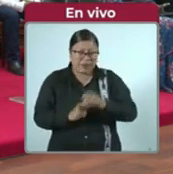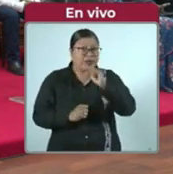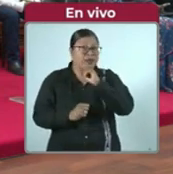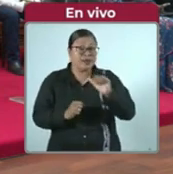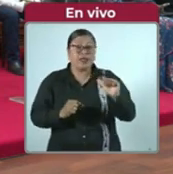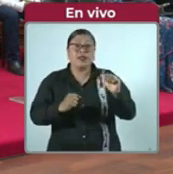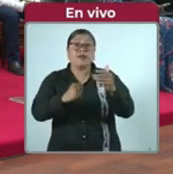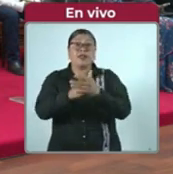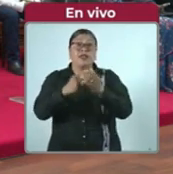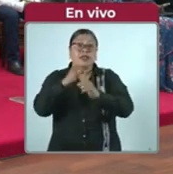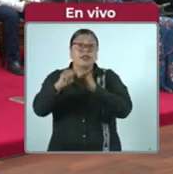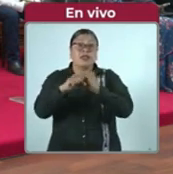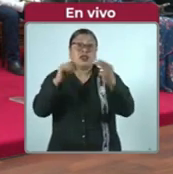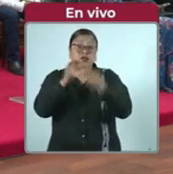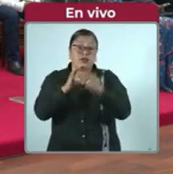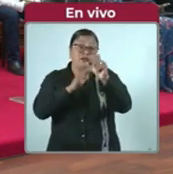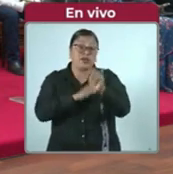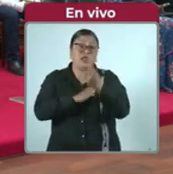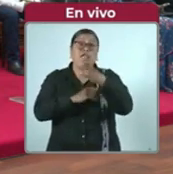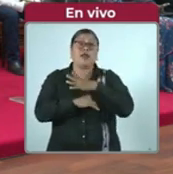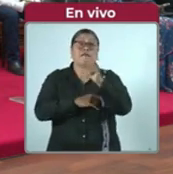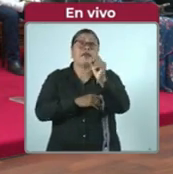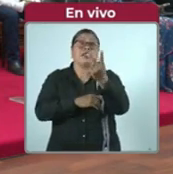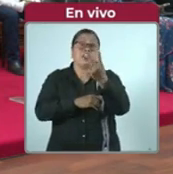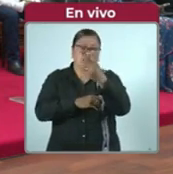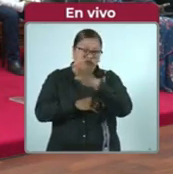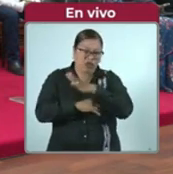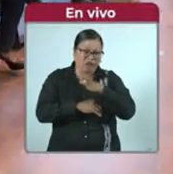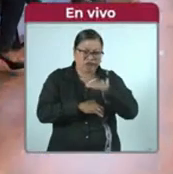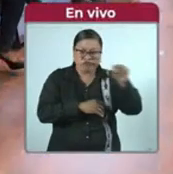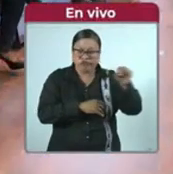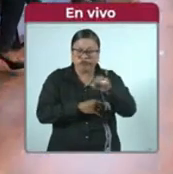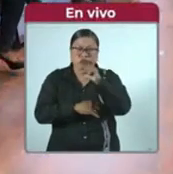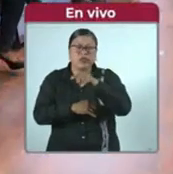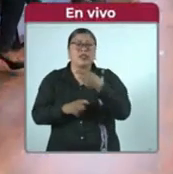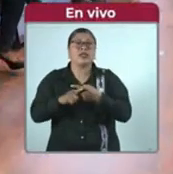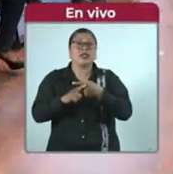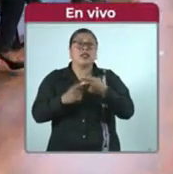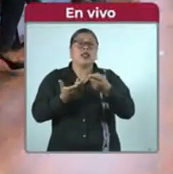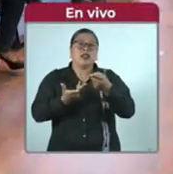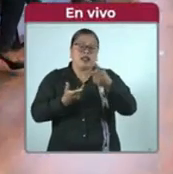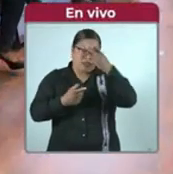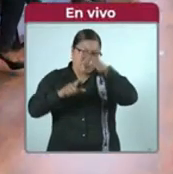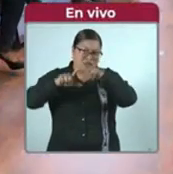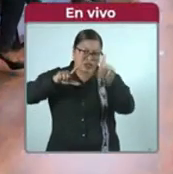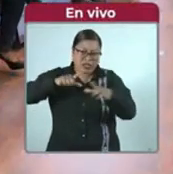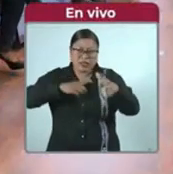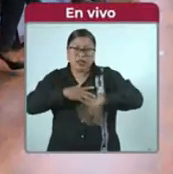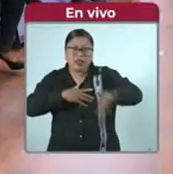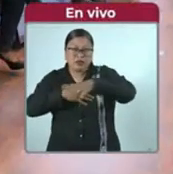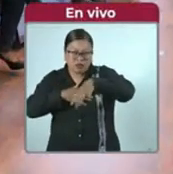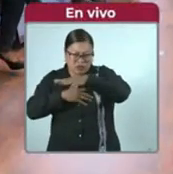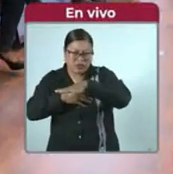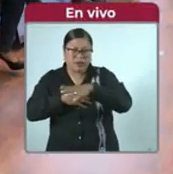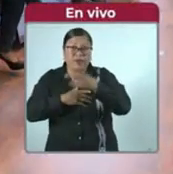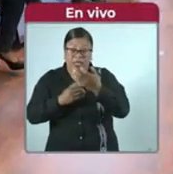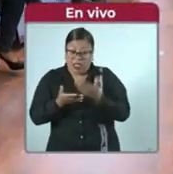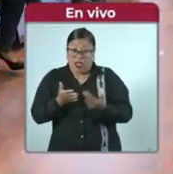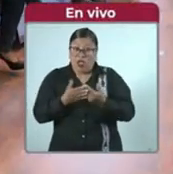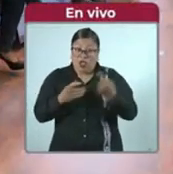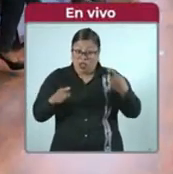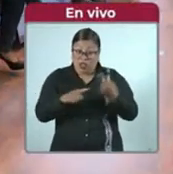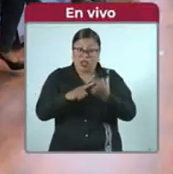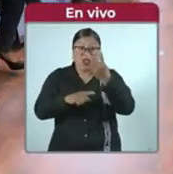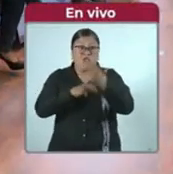administración en el 2022 con 22 casos eh que activó el mecanismo Nacional de búsqueda adelante por favor y al día de hoy a